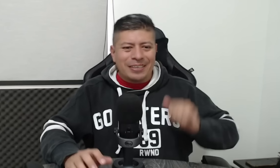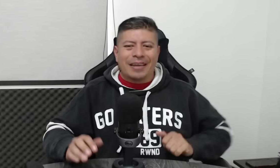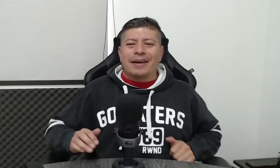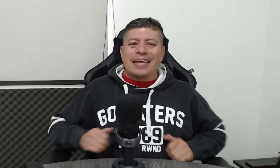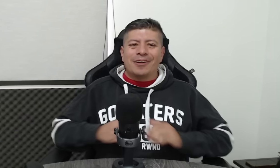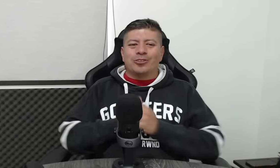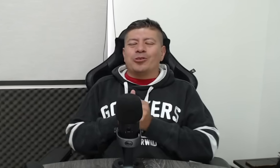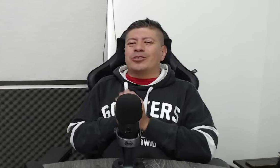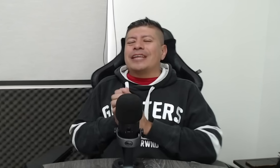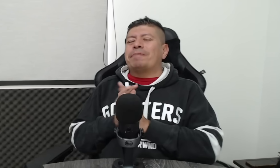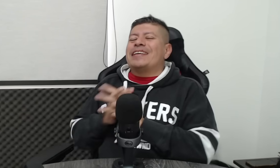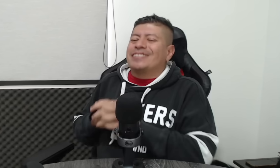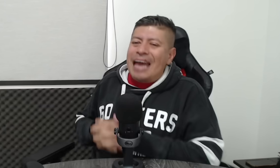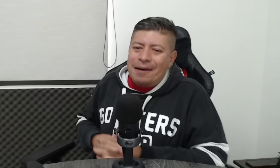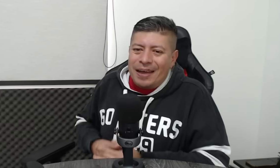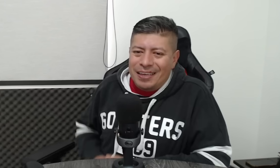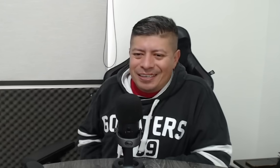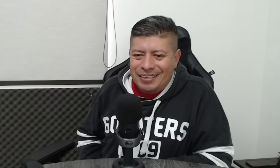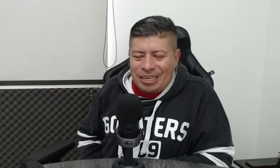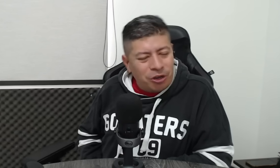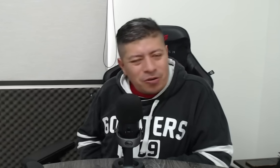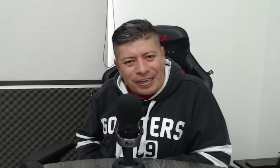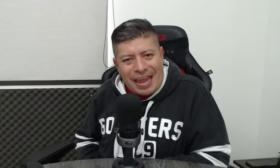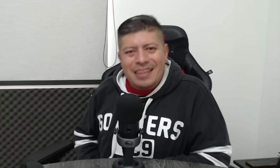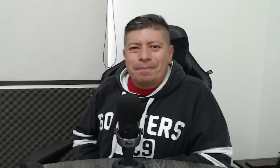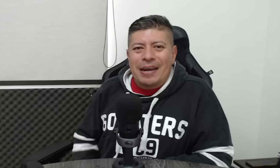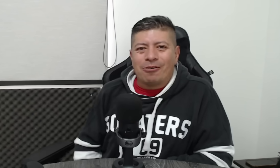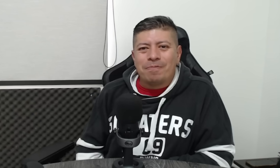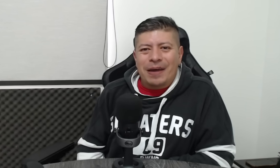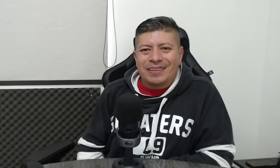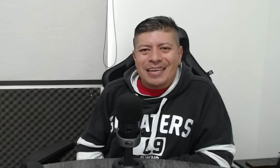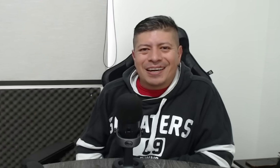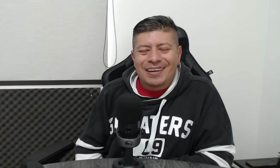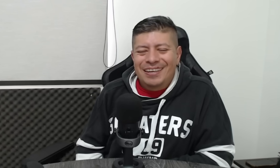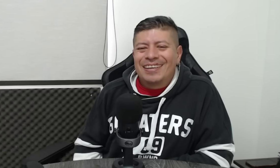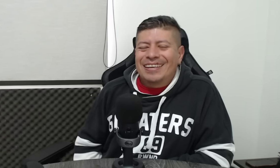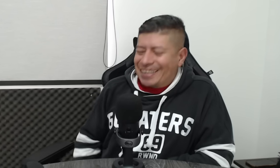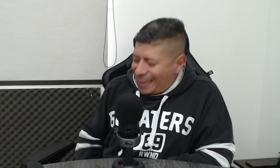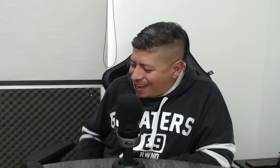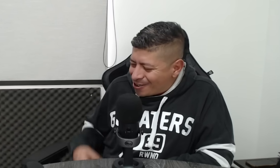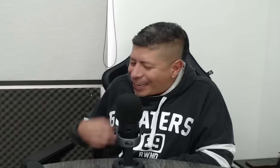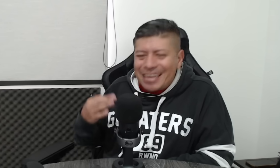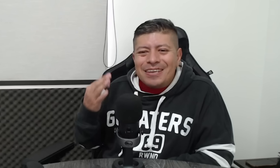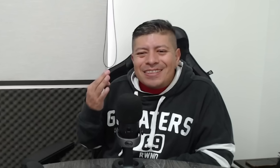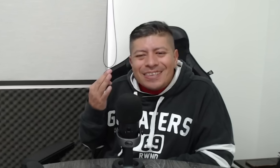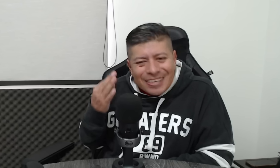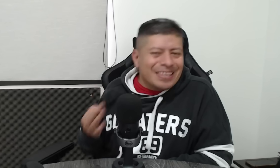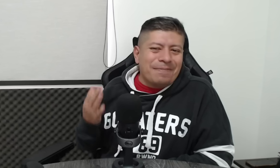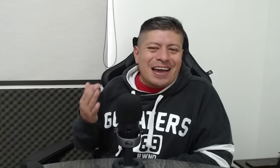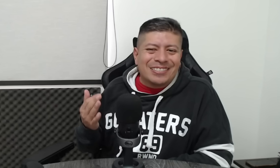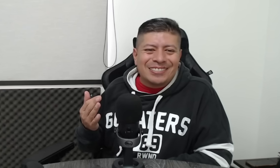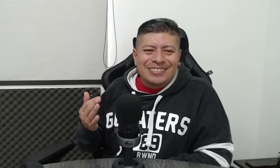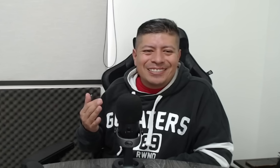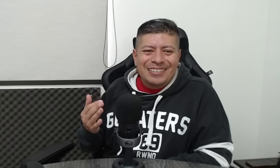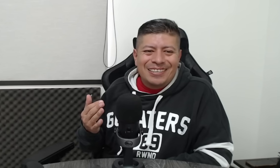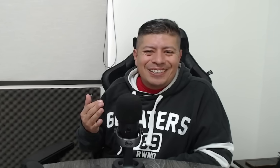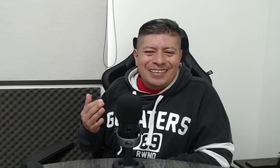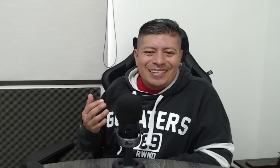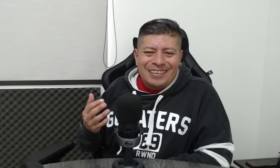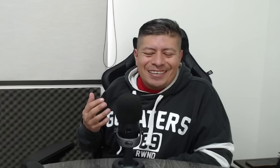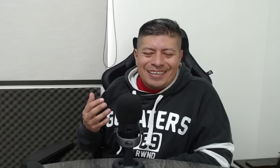damas caballeros si usted pensaba que hoy no hay nada para compartir Claro que hay y